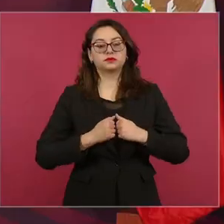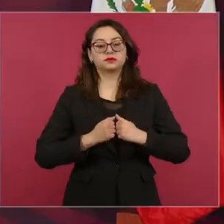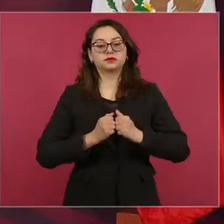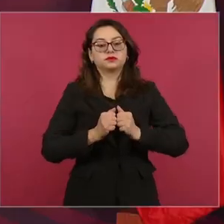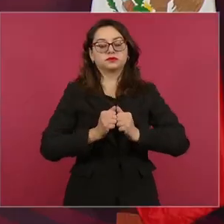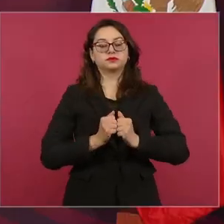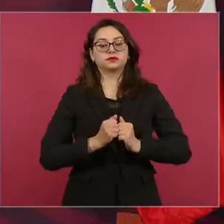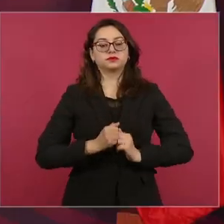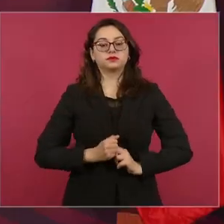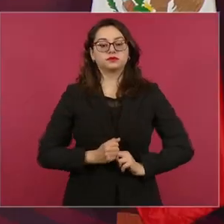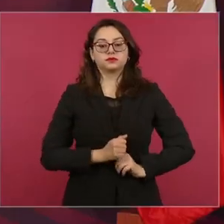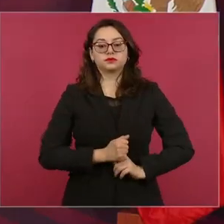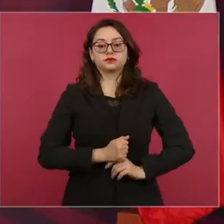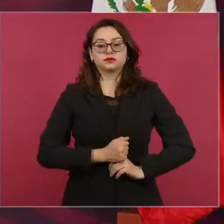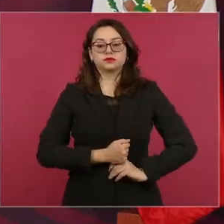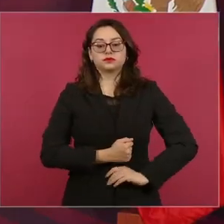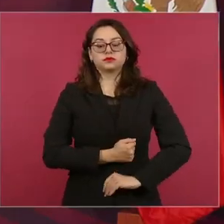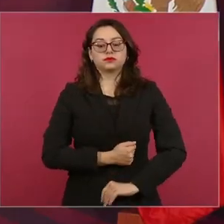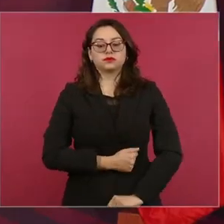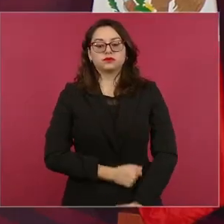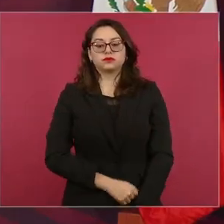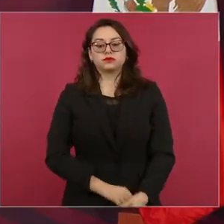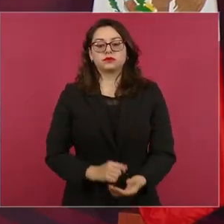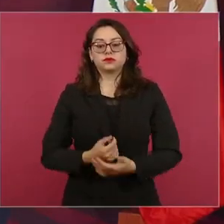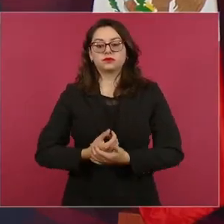vamos a entregar